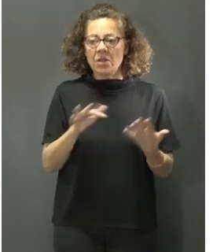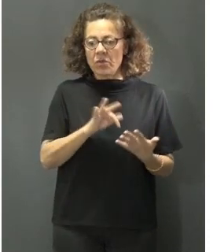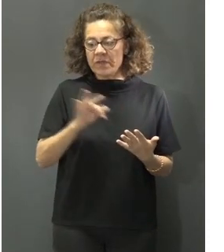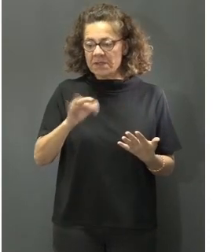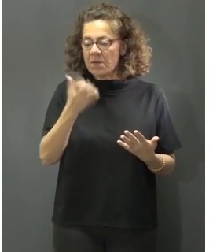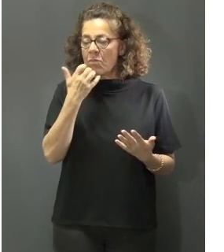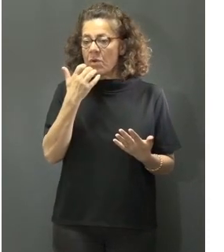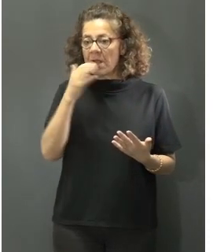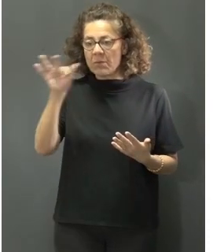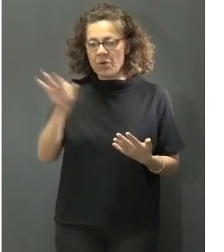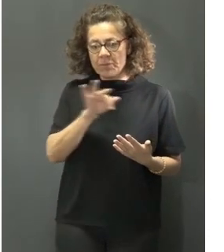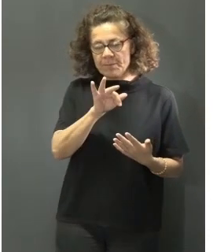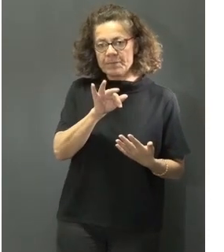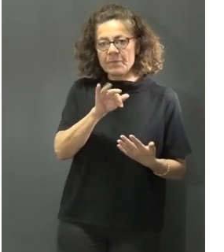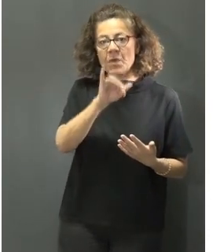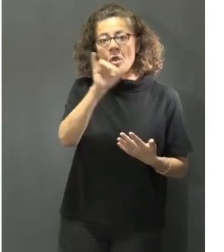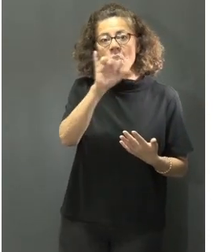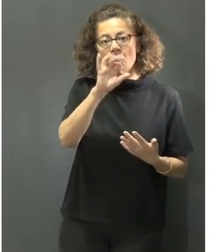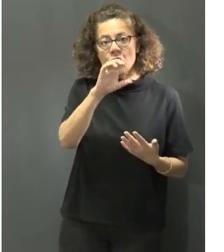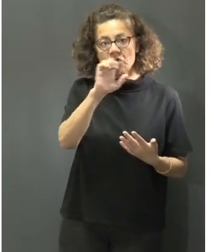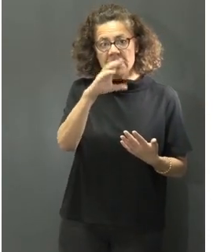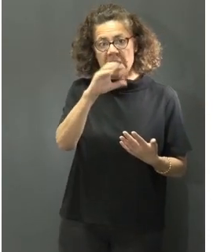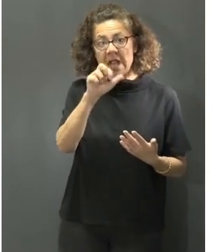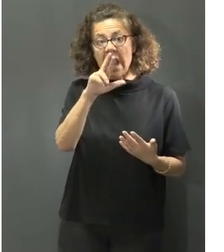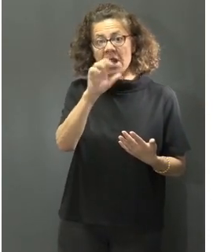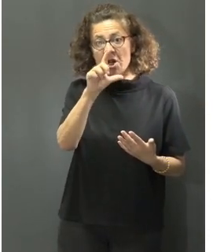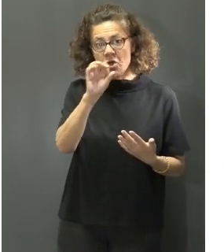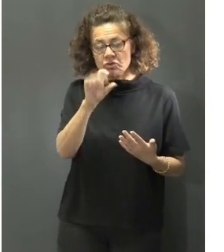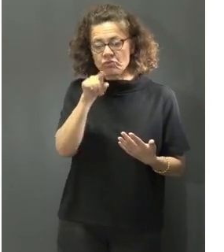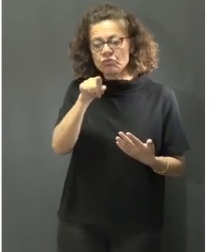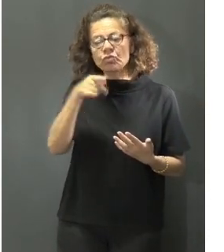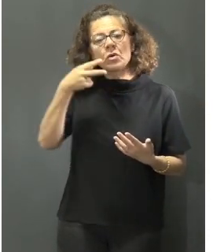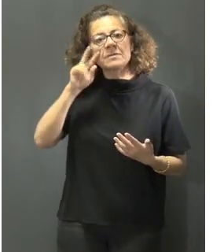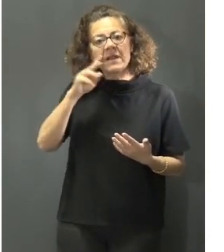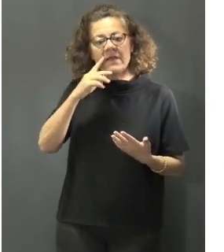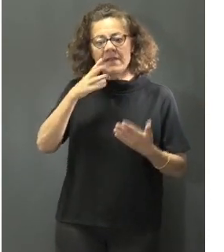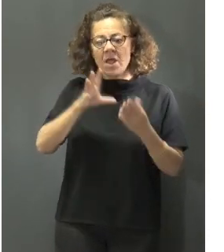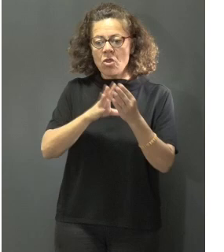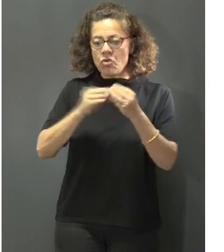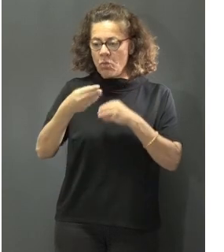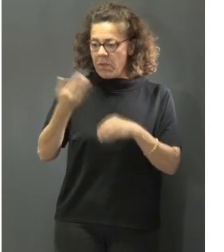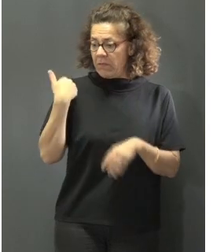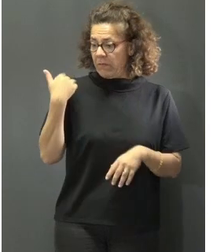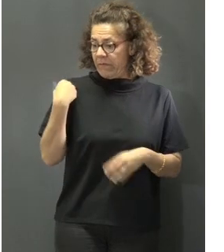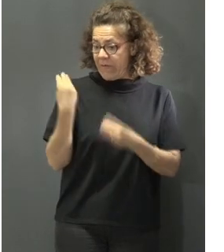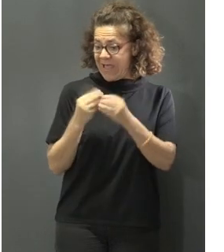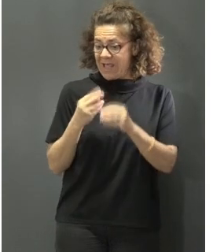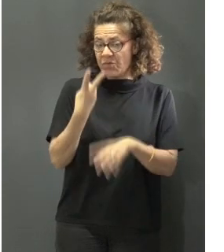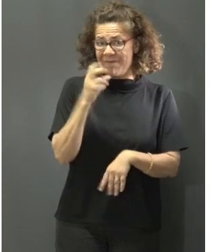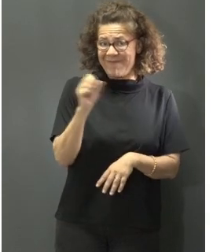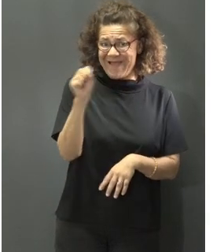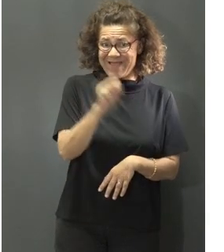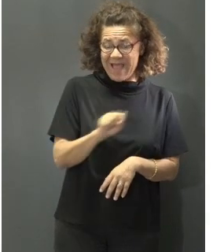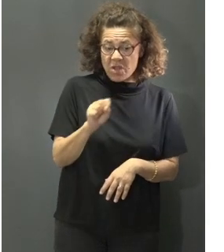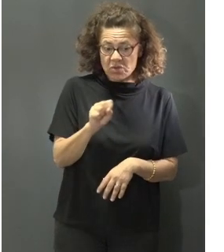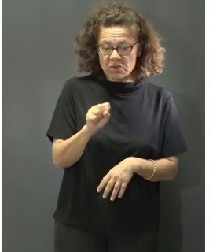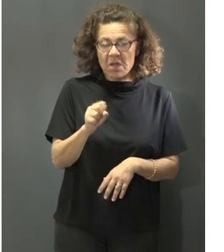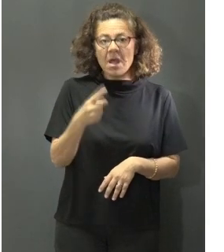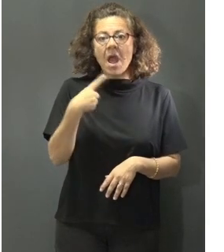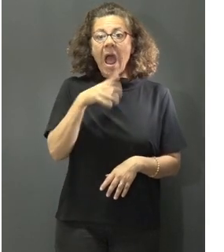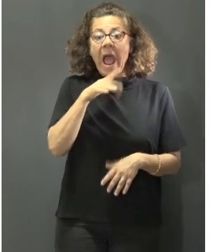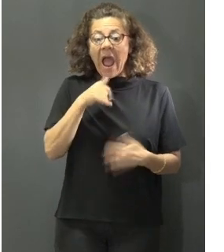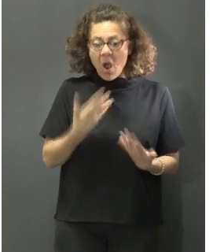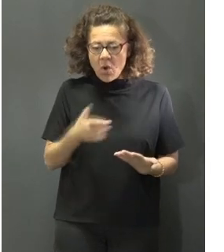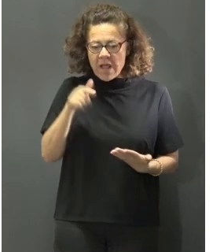José Carlos, en vuestra experiencia de haber hecho un documento hace 20 años y proyectar